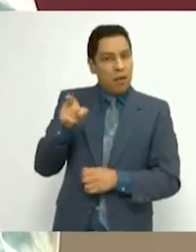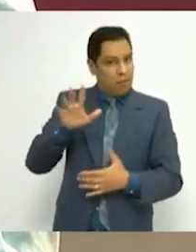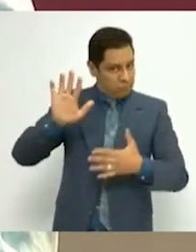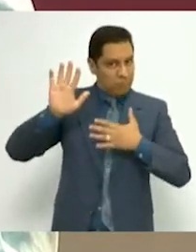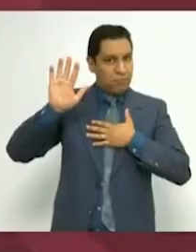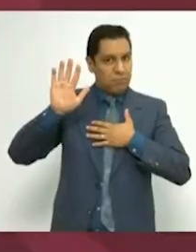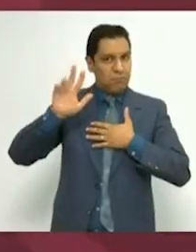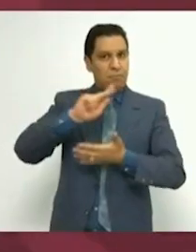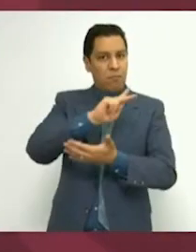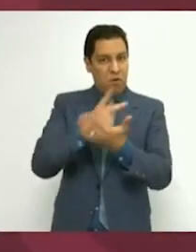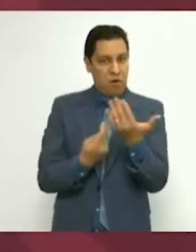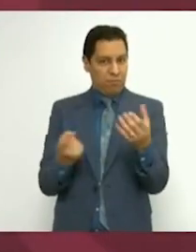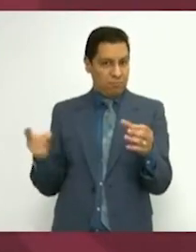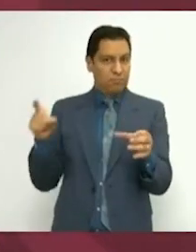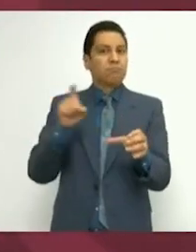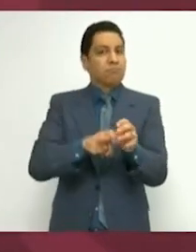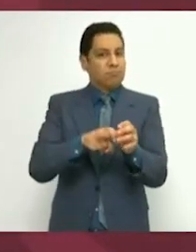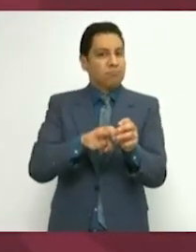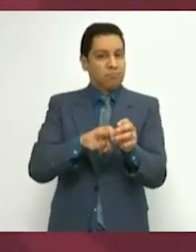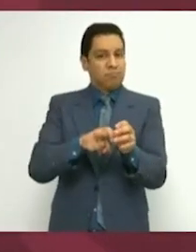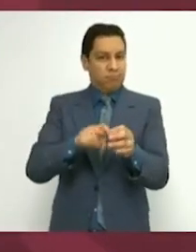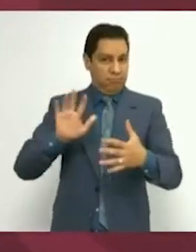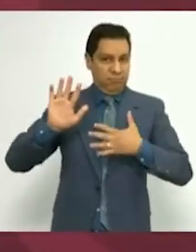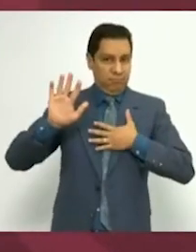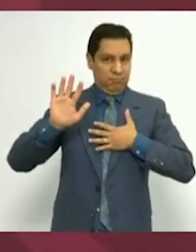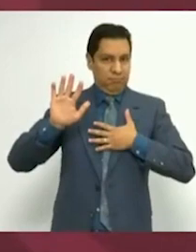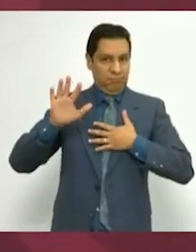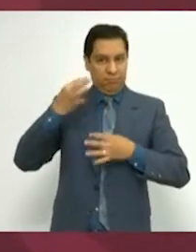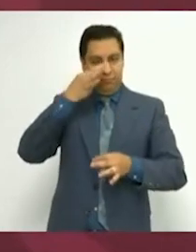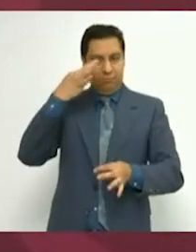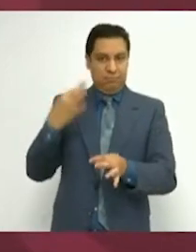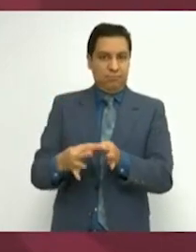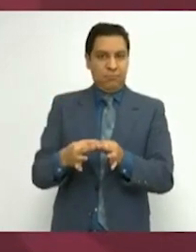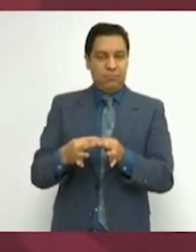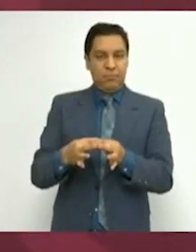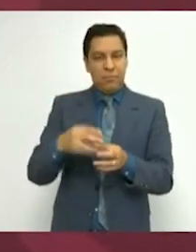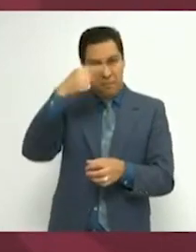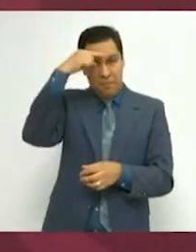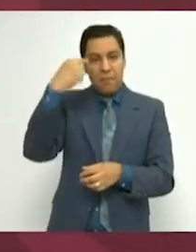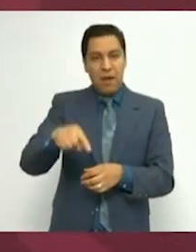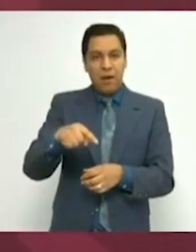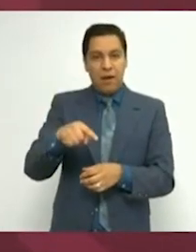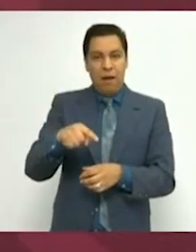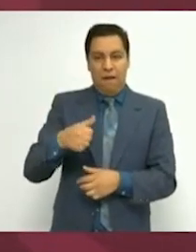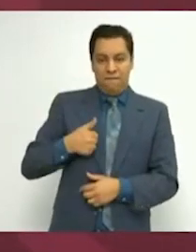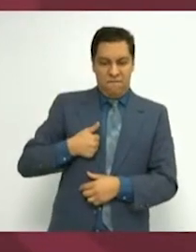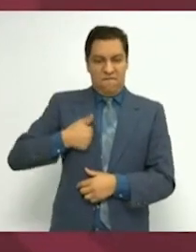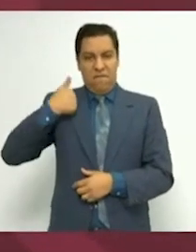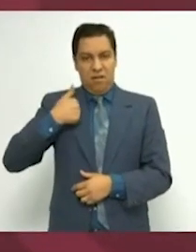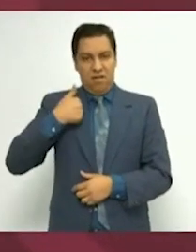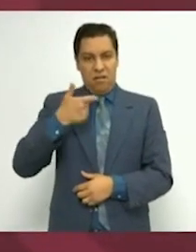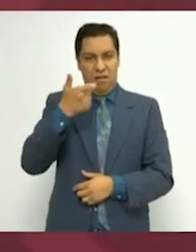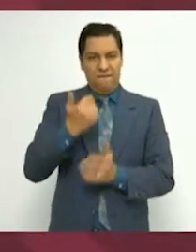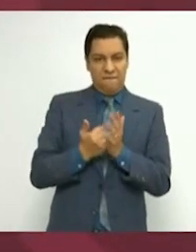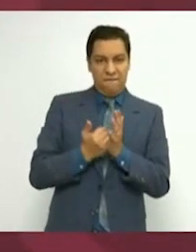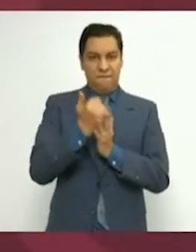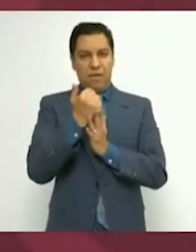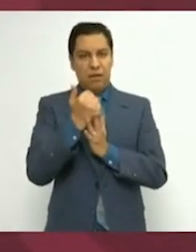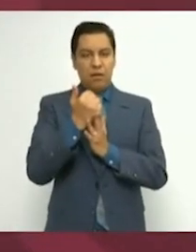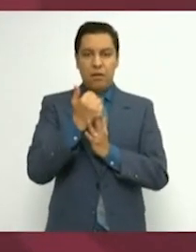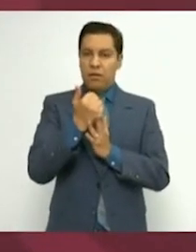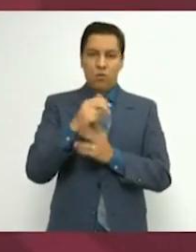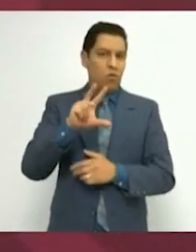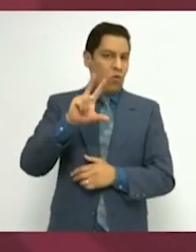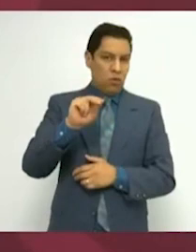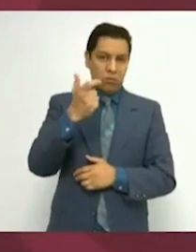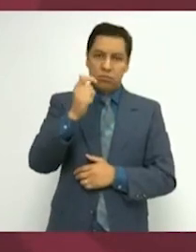este programa para que no se abuse de los precios